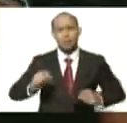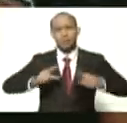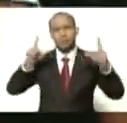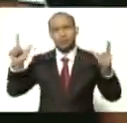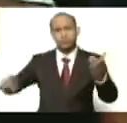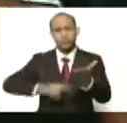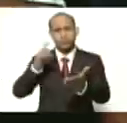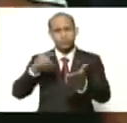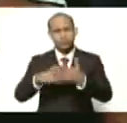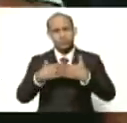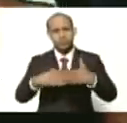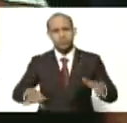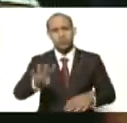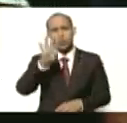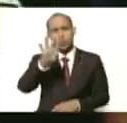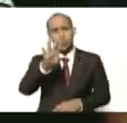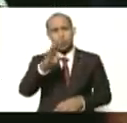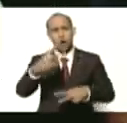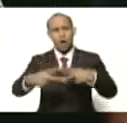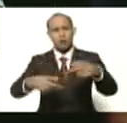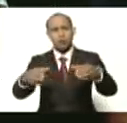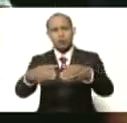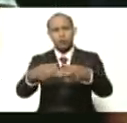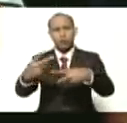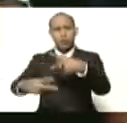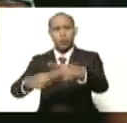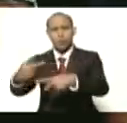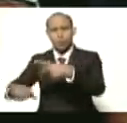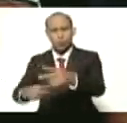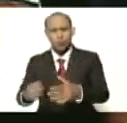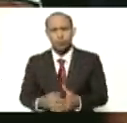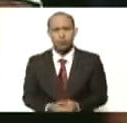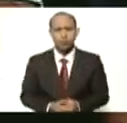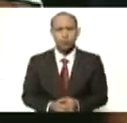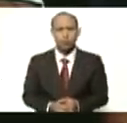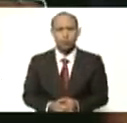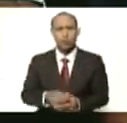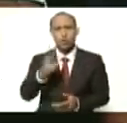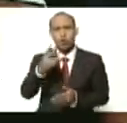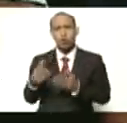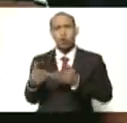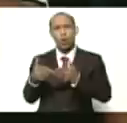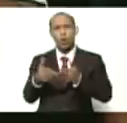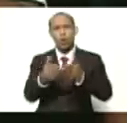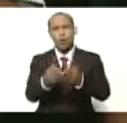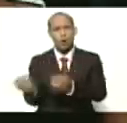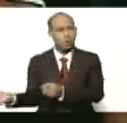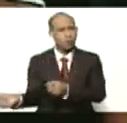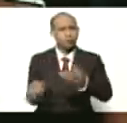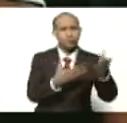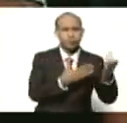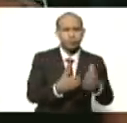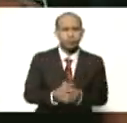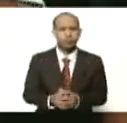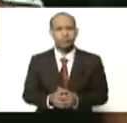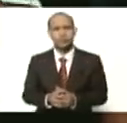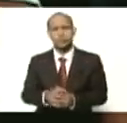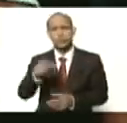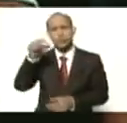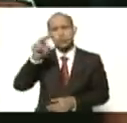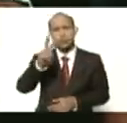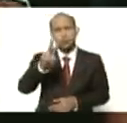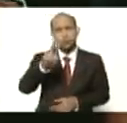nosotros cuatro unidades de producción ya acabamos de meter dos embarcaciones al dique tenemos solamente en el país